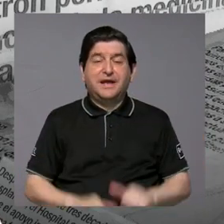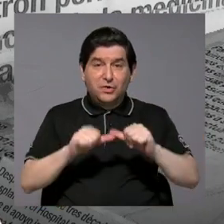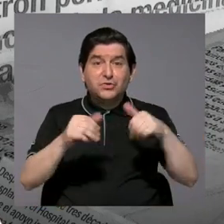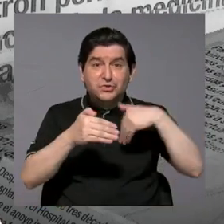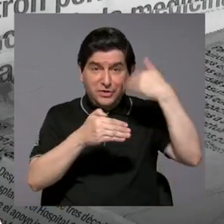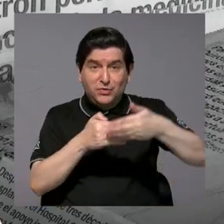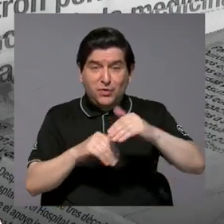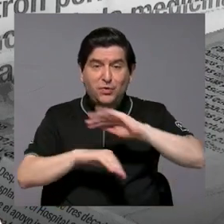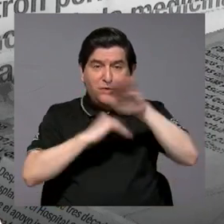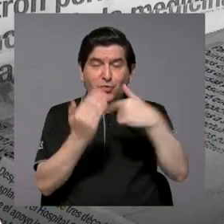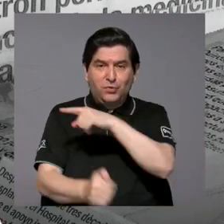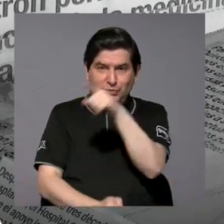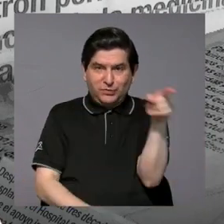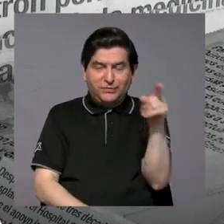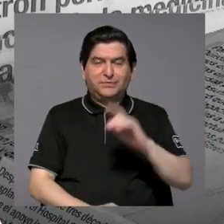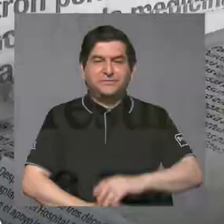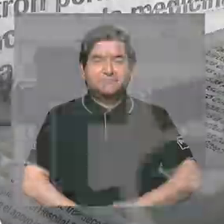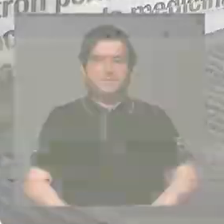con